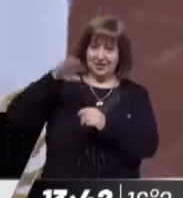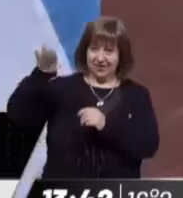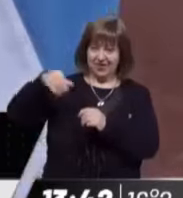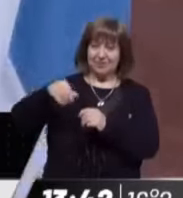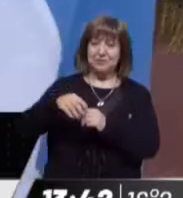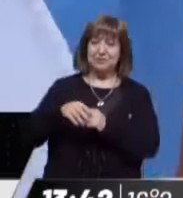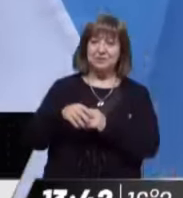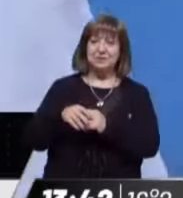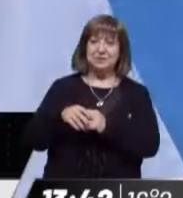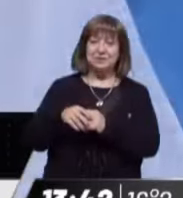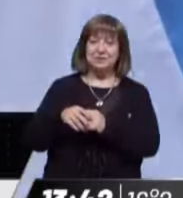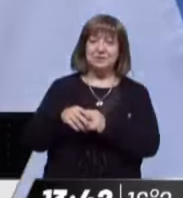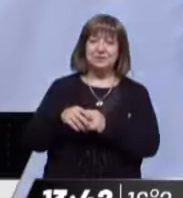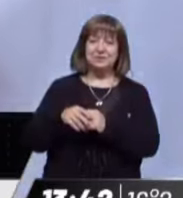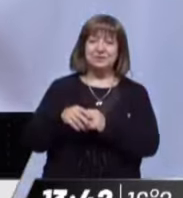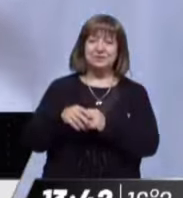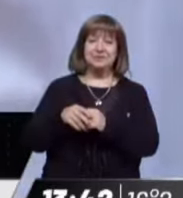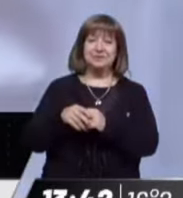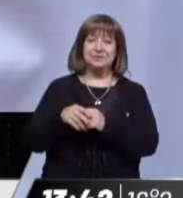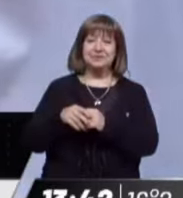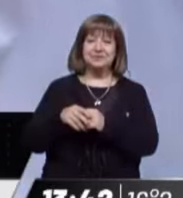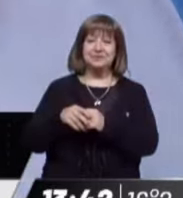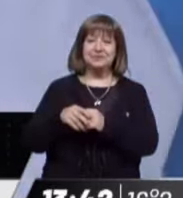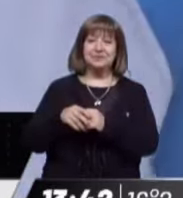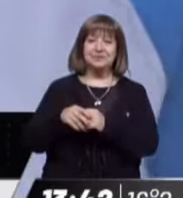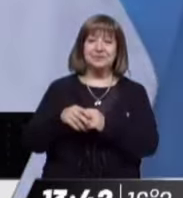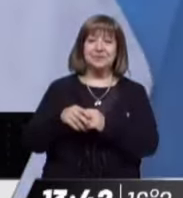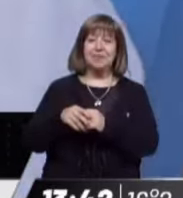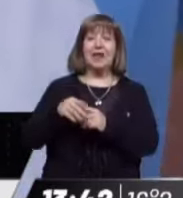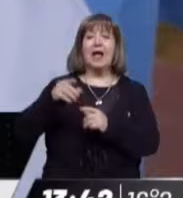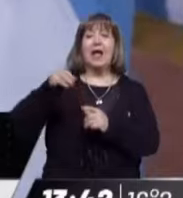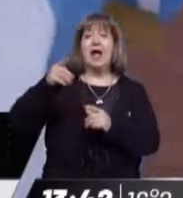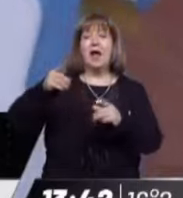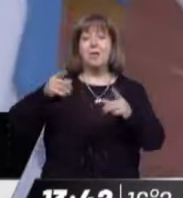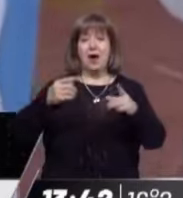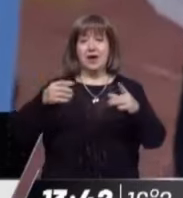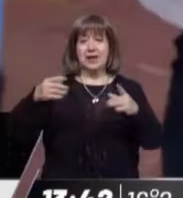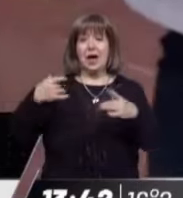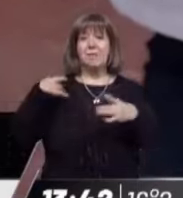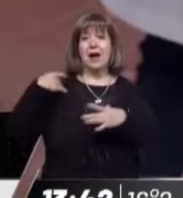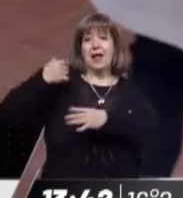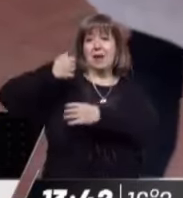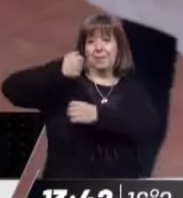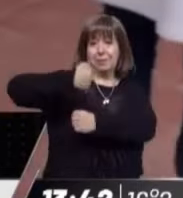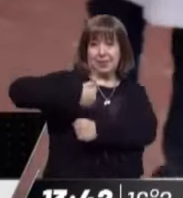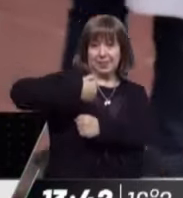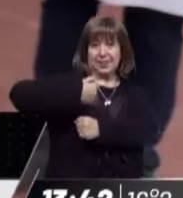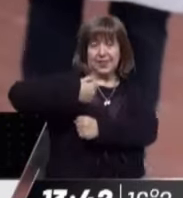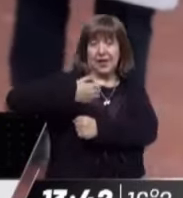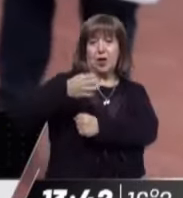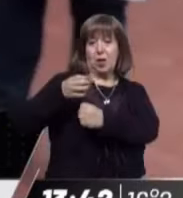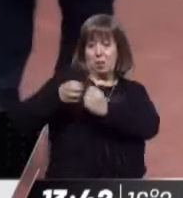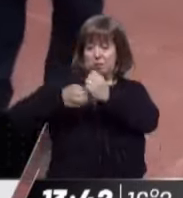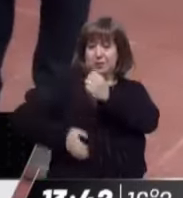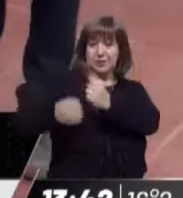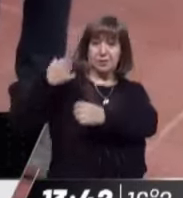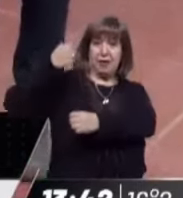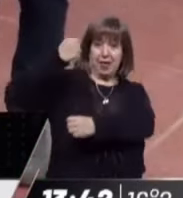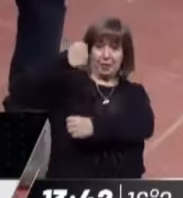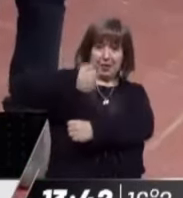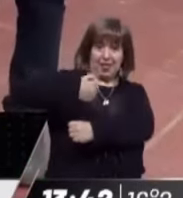Claro, le hiciste el adminículo para que vaya derecho con la silla de ruedas. ¿Cómo es tu nombre? Jessica. ¿Cómo te